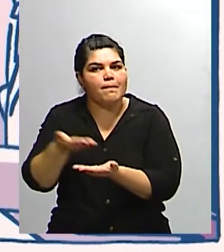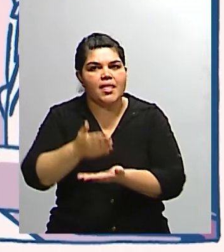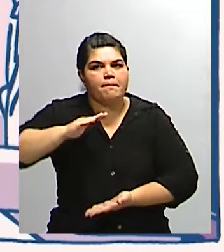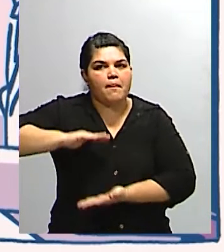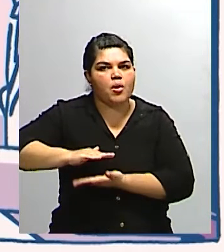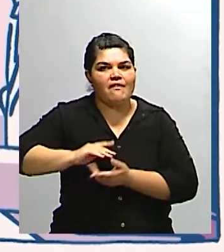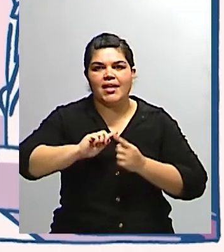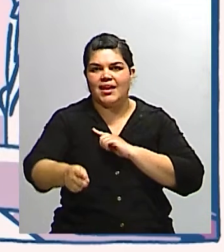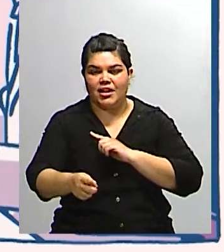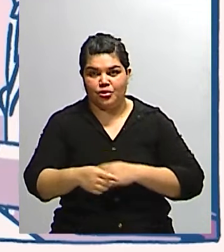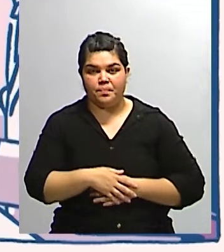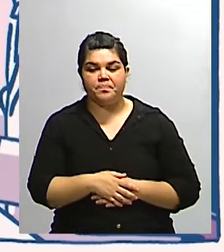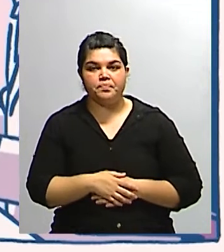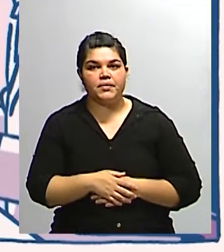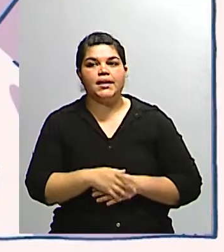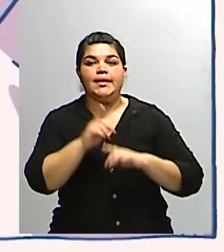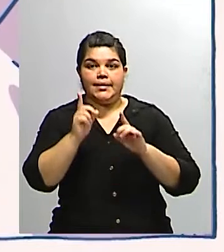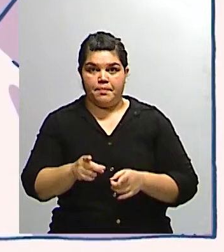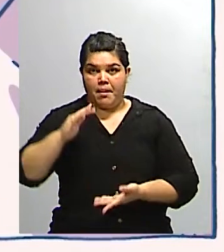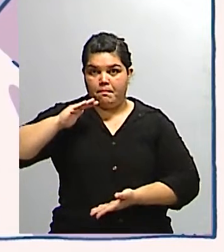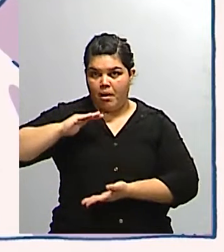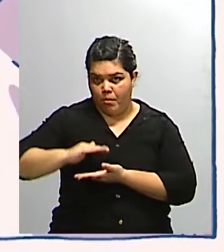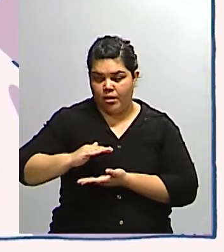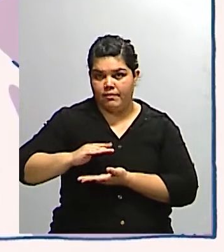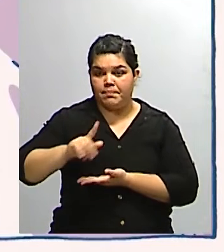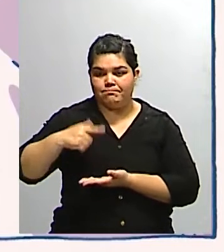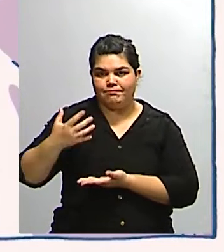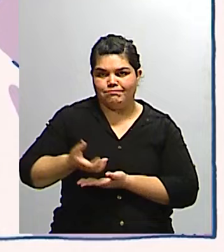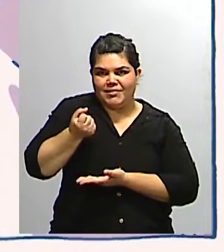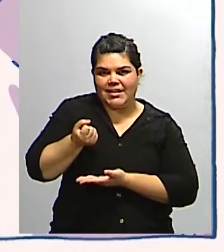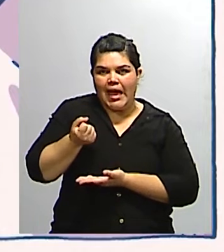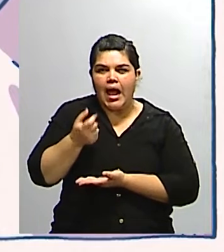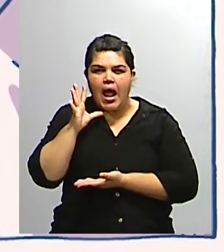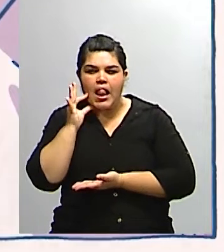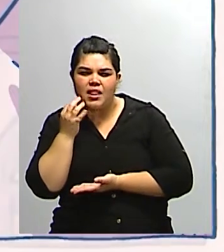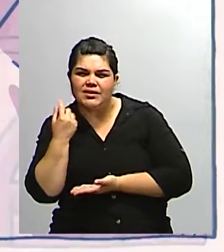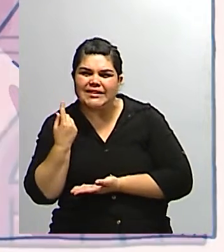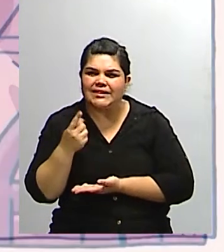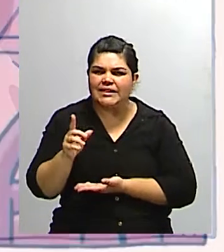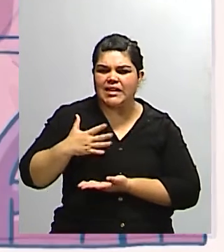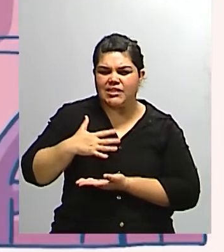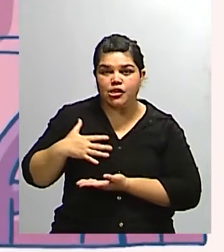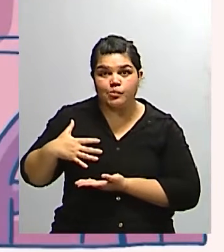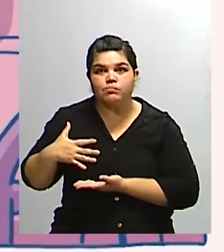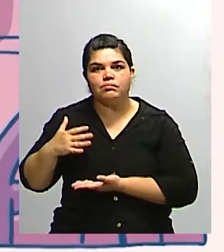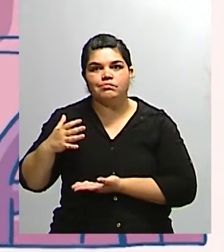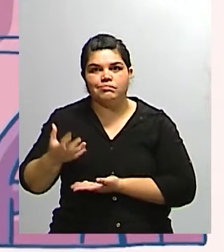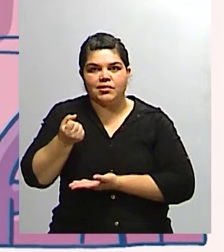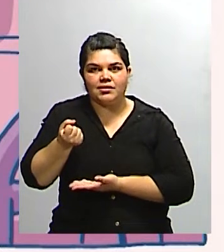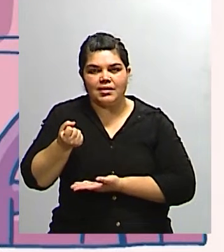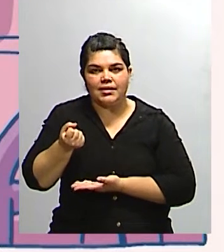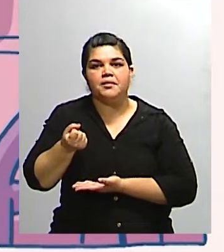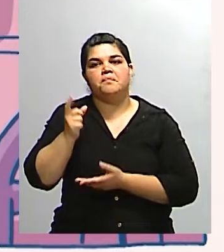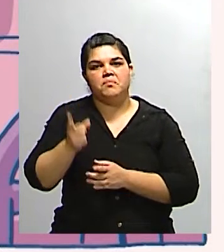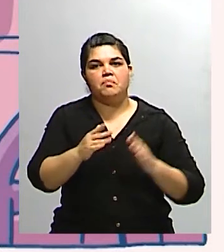mamografía y si se detecta alguna lesión sospechosa, Bueno, están todos esos efectores de la Casa